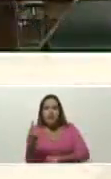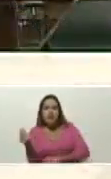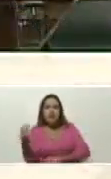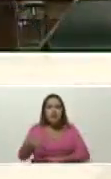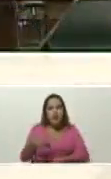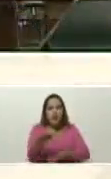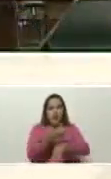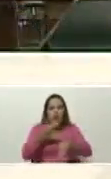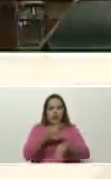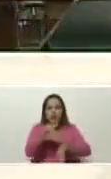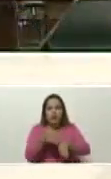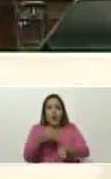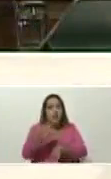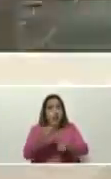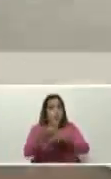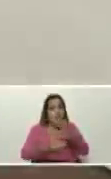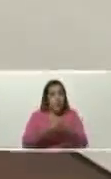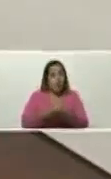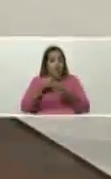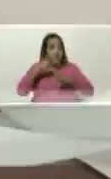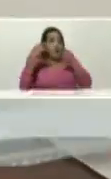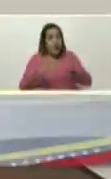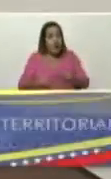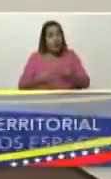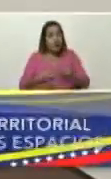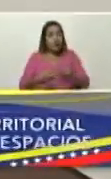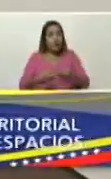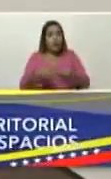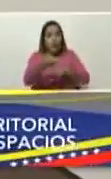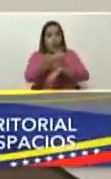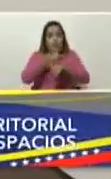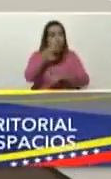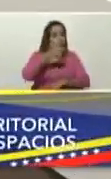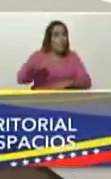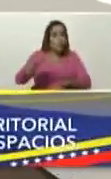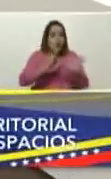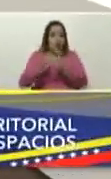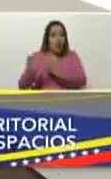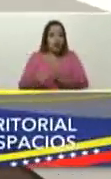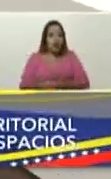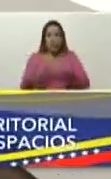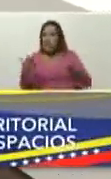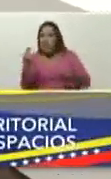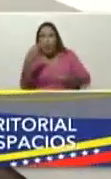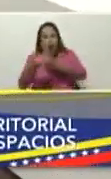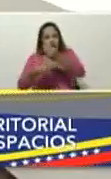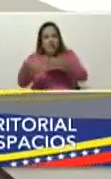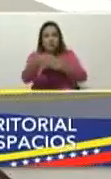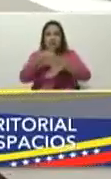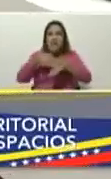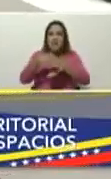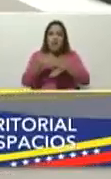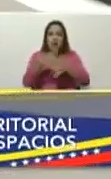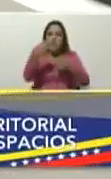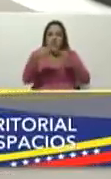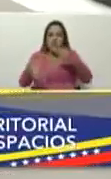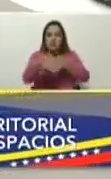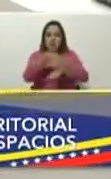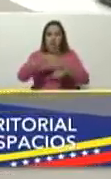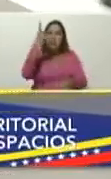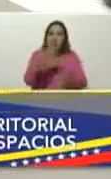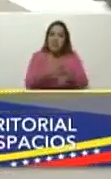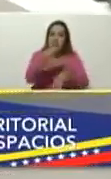debería hacer para ser un verdadero gobierno del poder popular? ¿Qué no hacen los ministros y los ministerios que